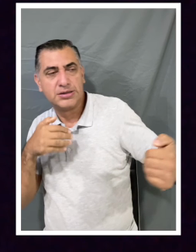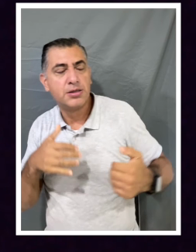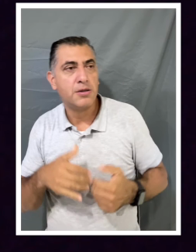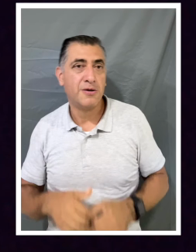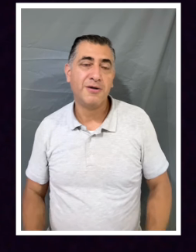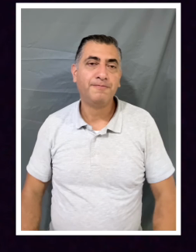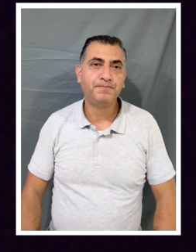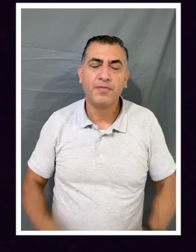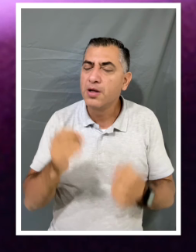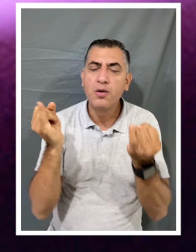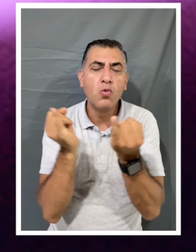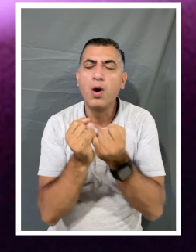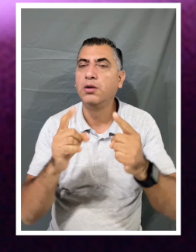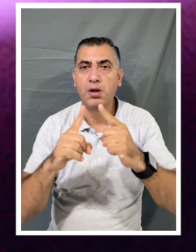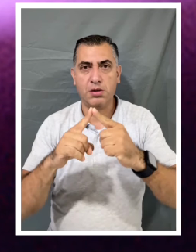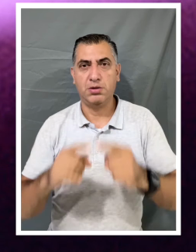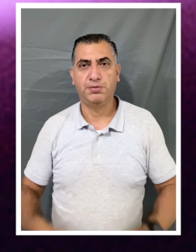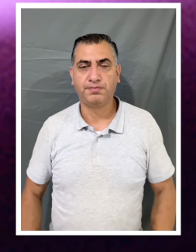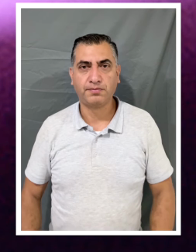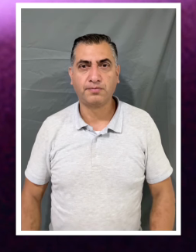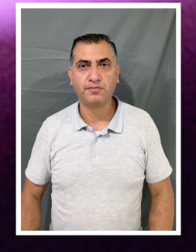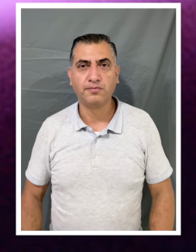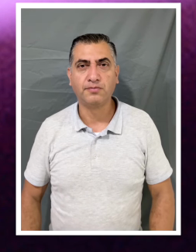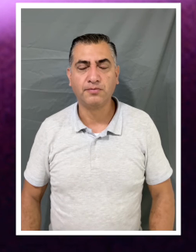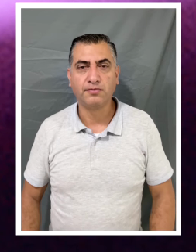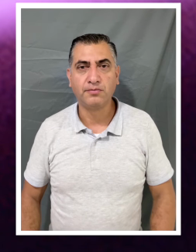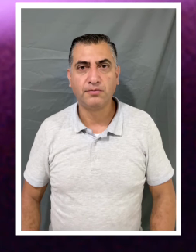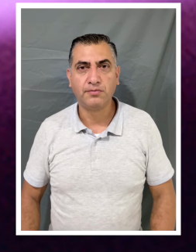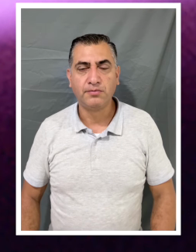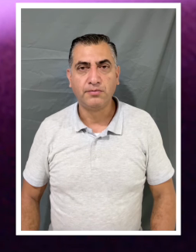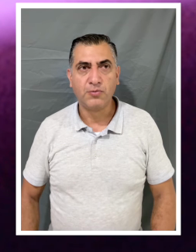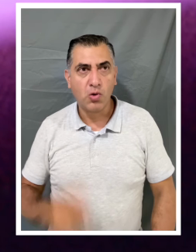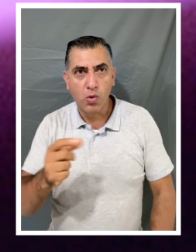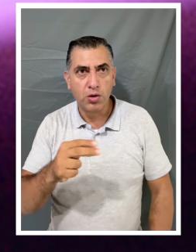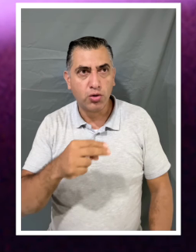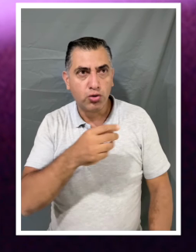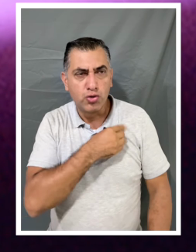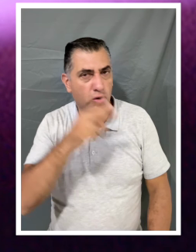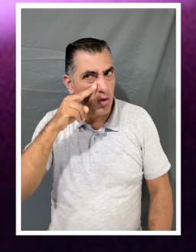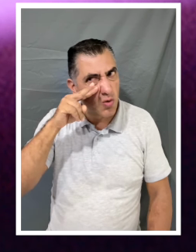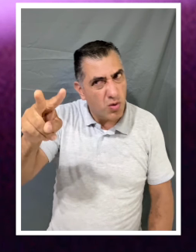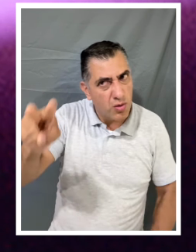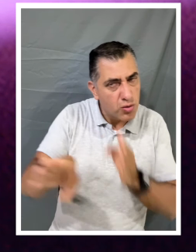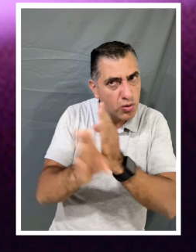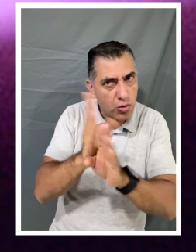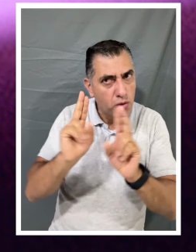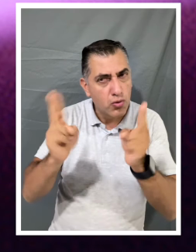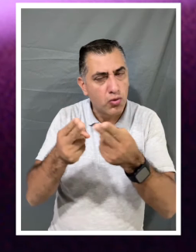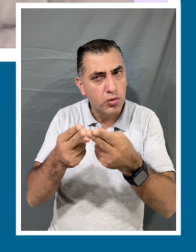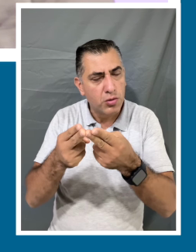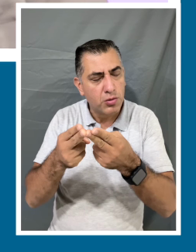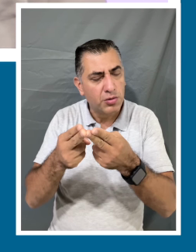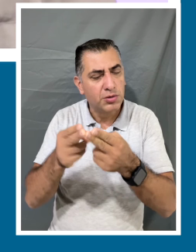que amabas lo mismo pasa en la iglesia Cuando solo nos enfocamos en lo que nos une es más fácil que